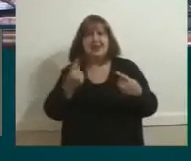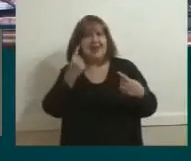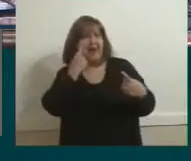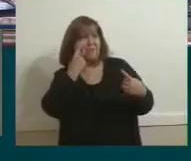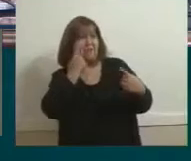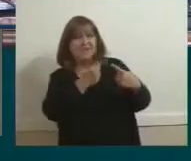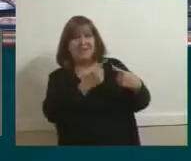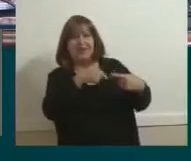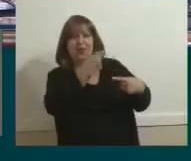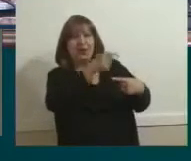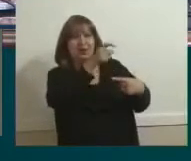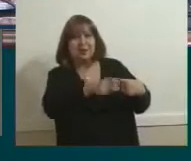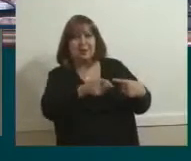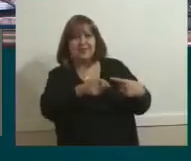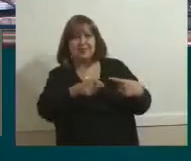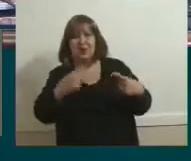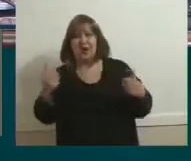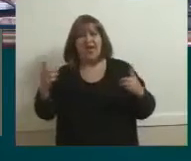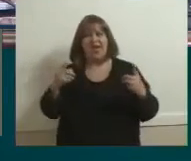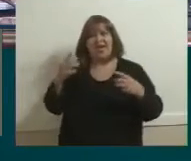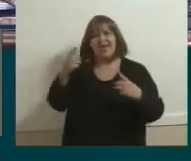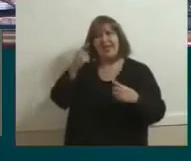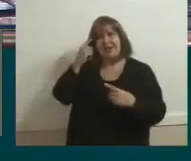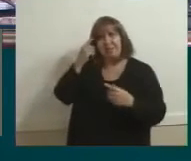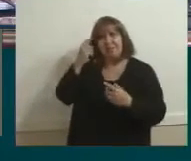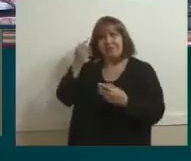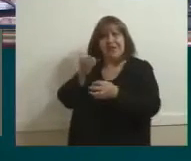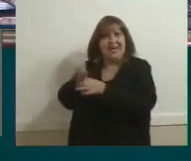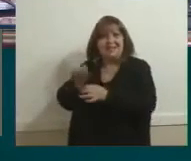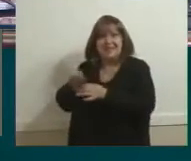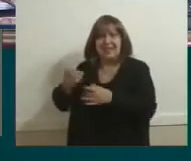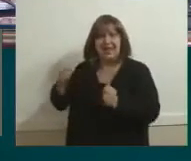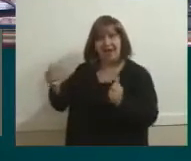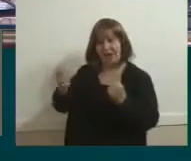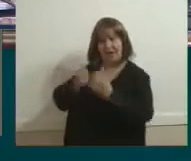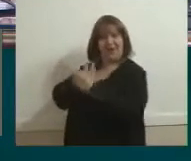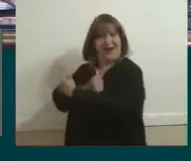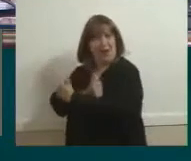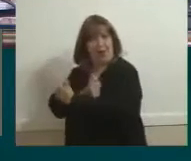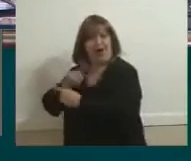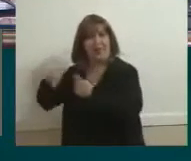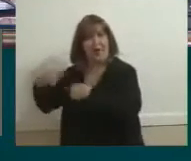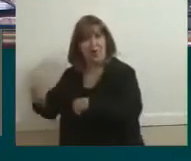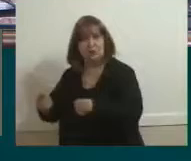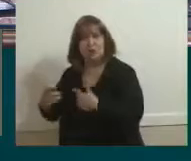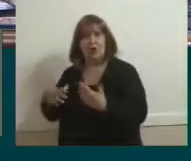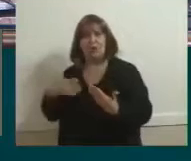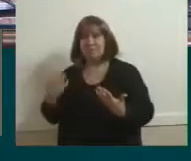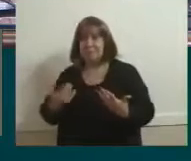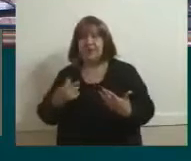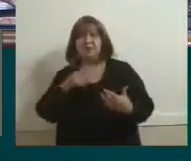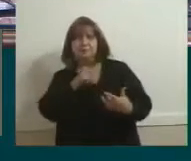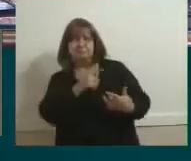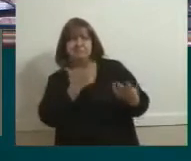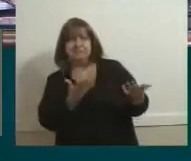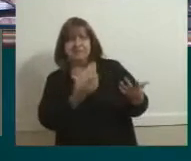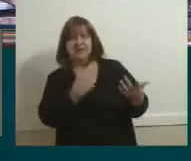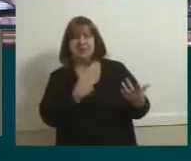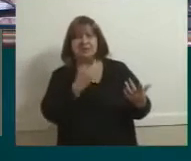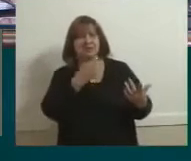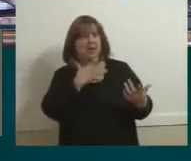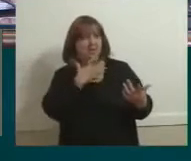de la empatía enseña a visibilizar la existencia de otros sujetos que tienen particularidades e intereses distintos